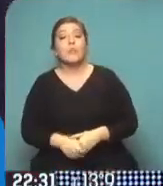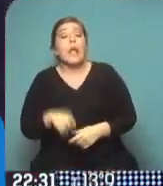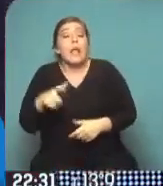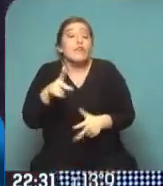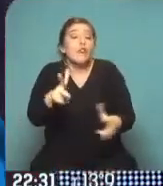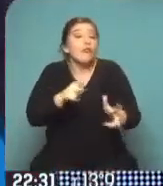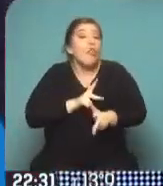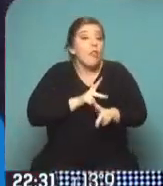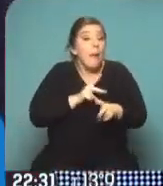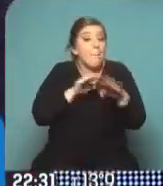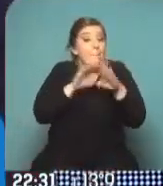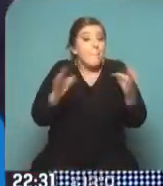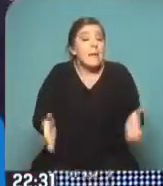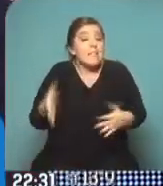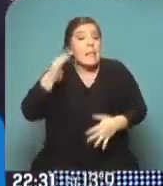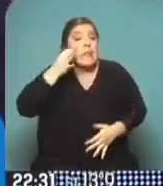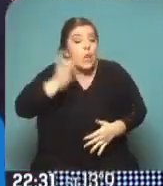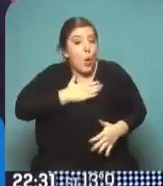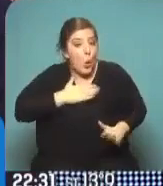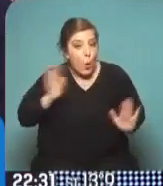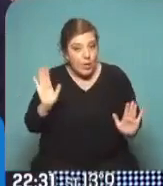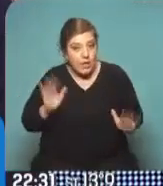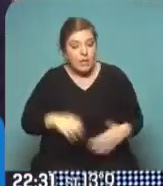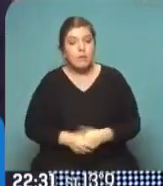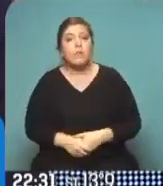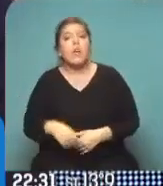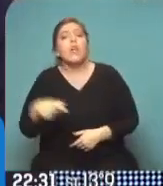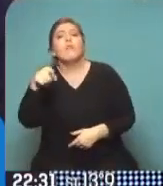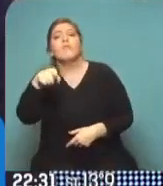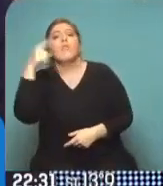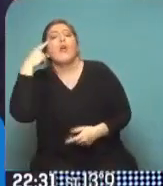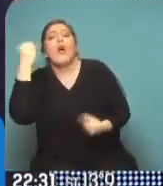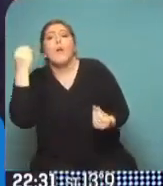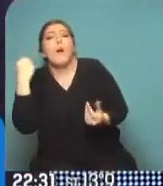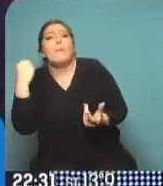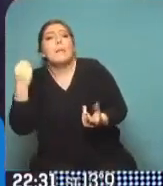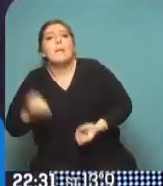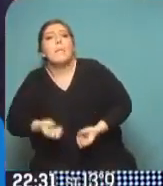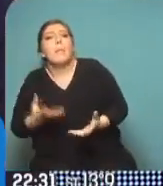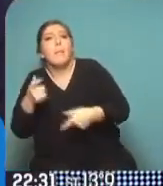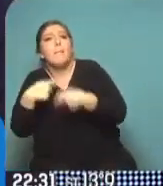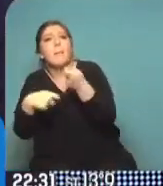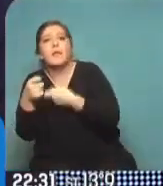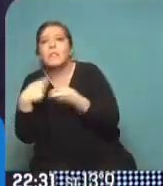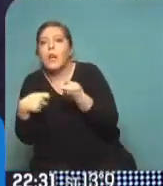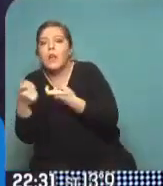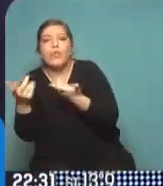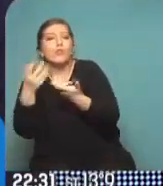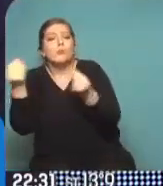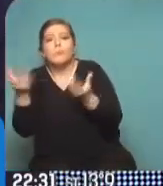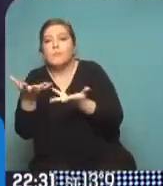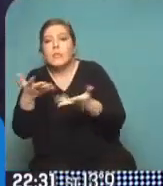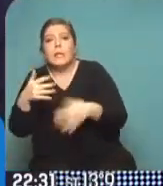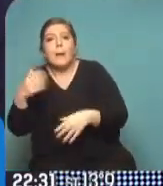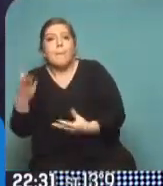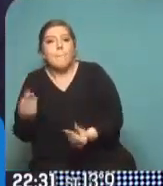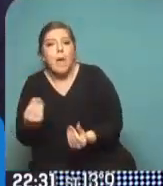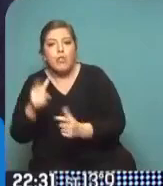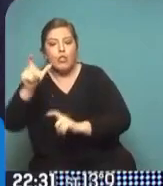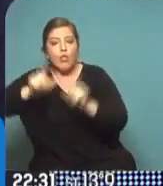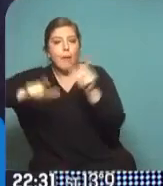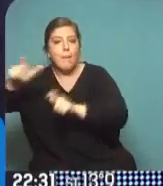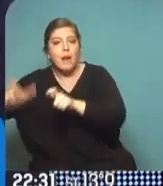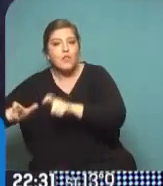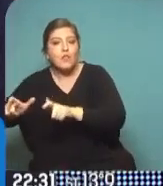Eso es lo que nos dan las mesas testigos nuestros. En ese sentido, ¿cómo cree que van a reaccionar los mercados en primer lugar y el temor de la gente